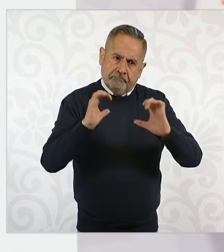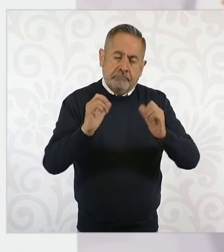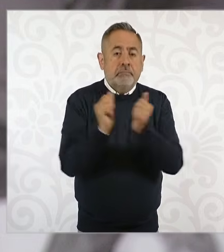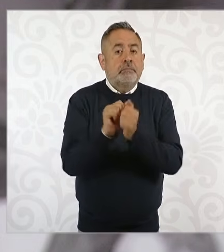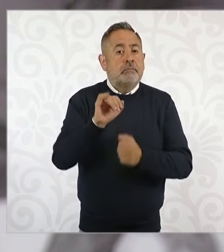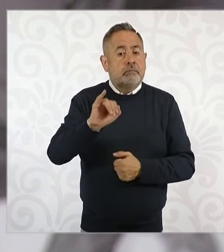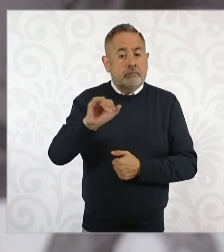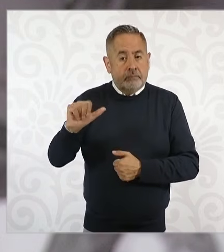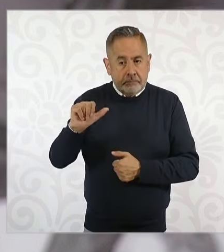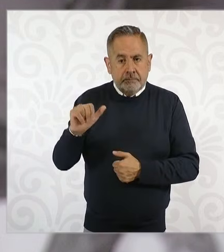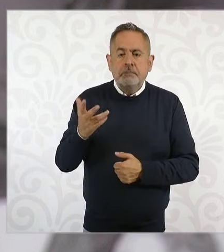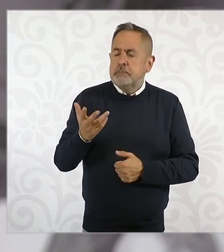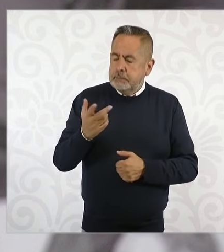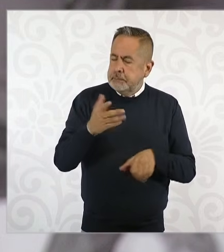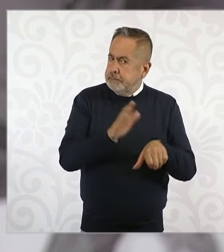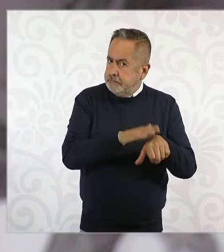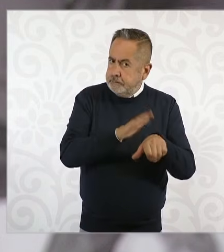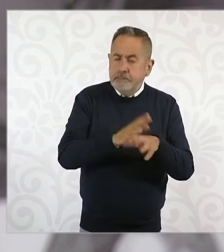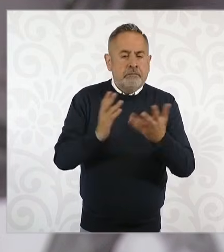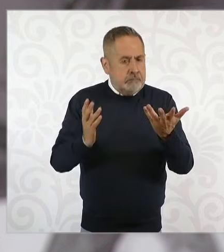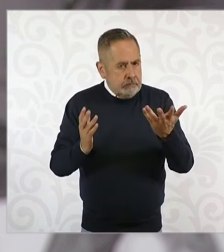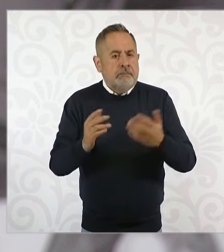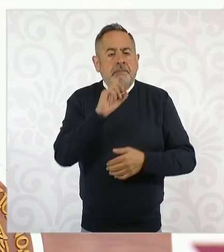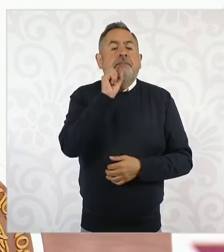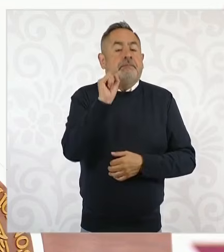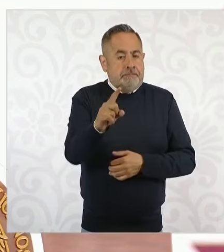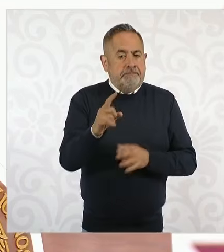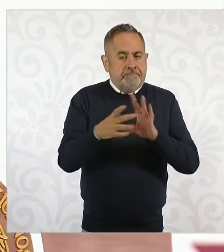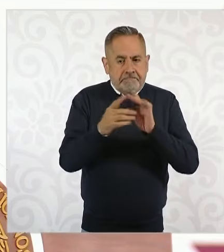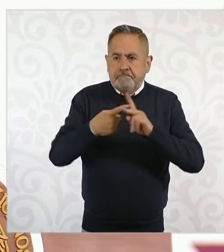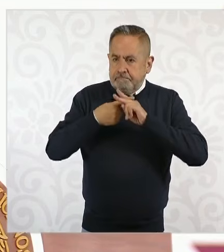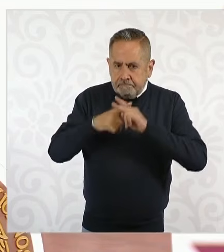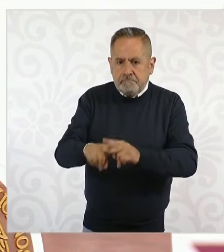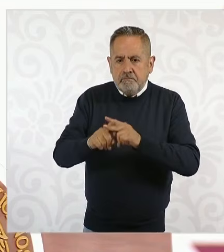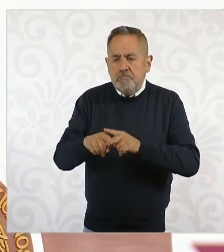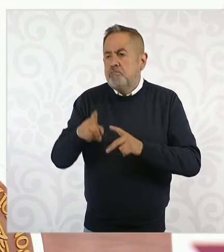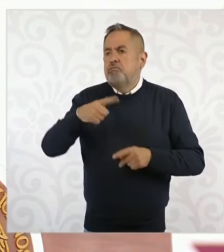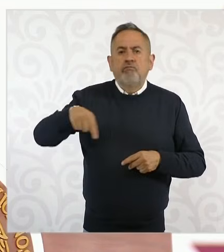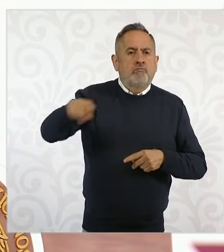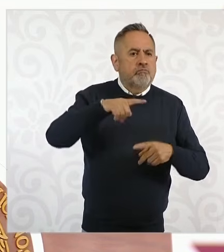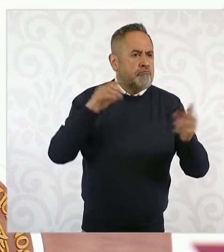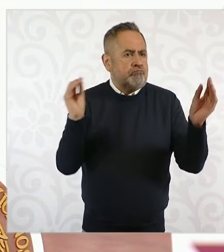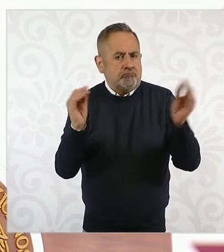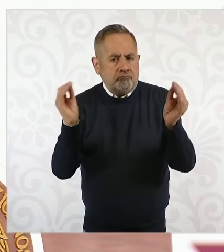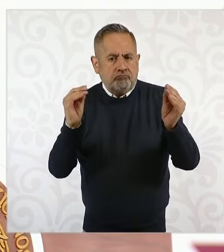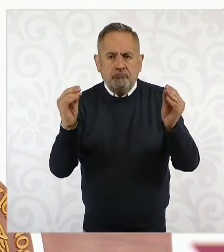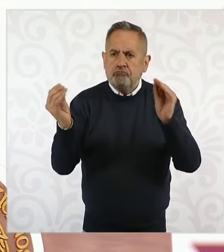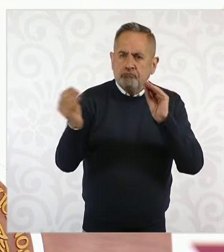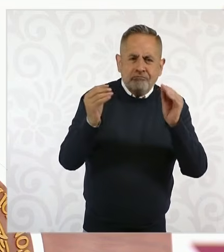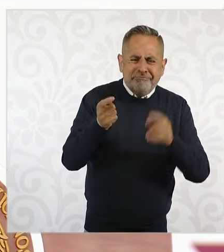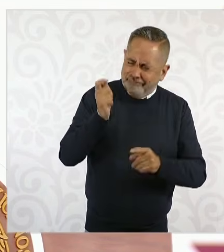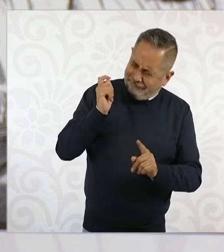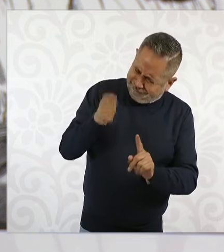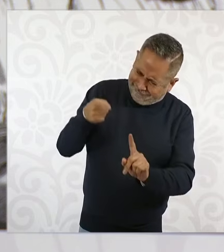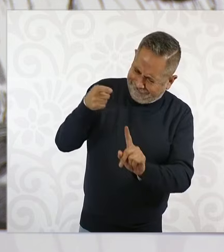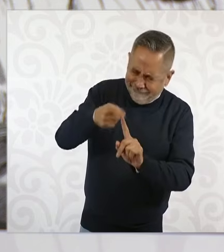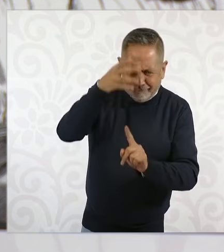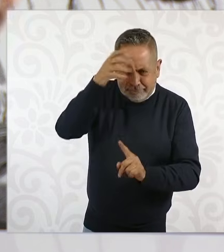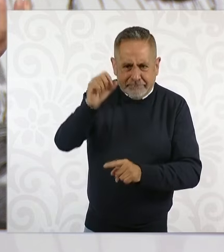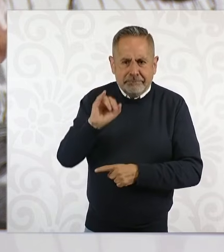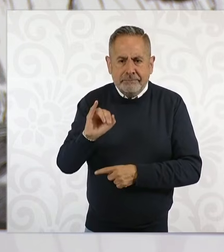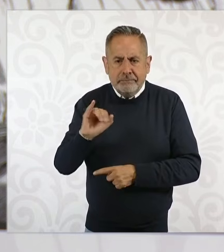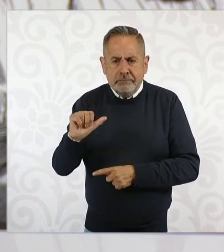artificial, vamos a iniciar también un proceso de debate de qué es la inteligencia artificial,